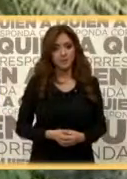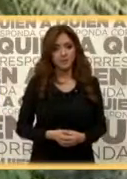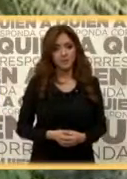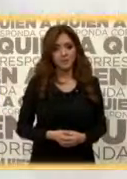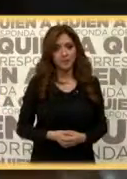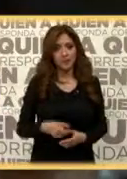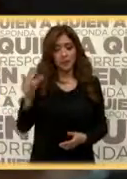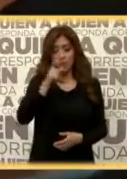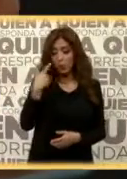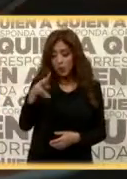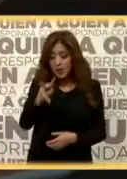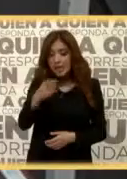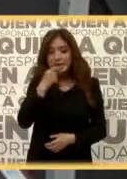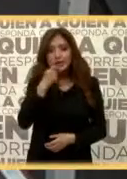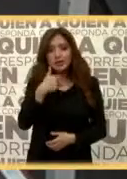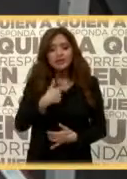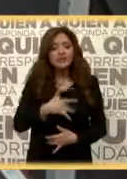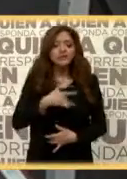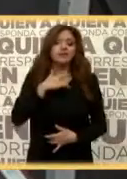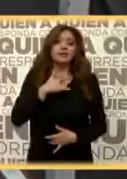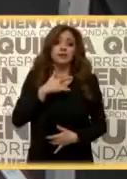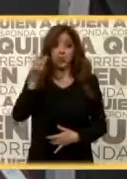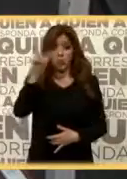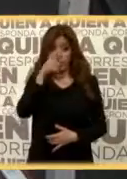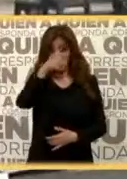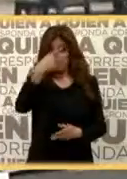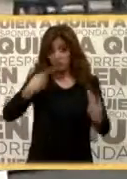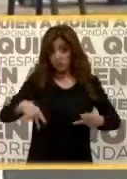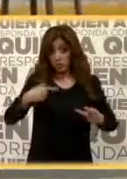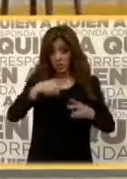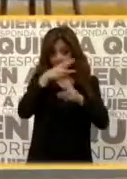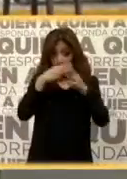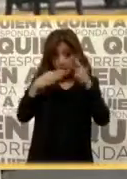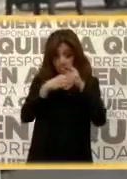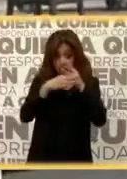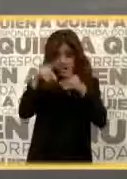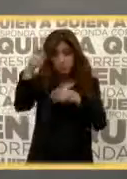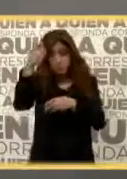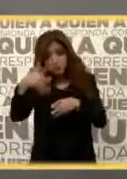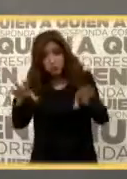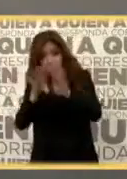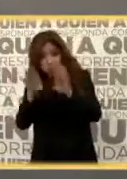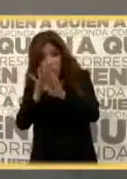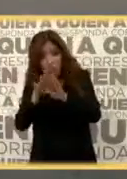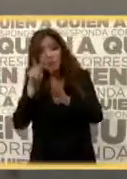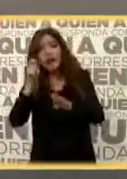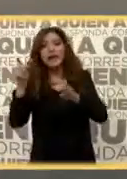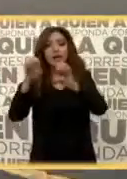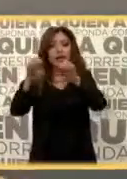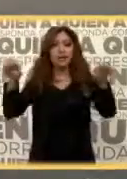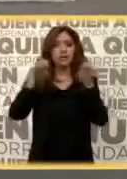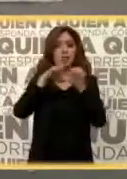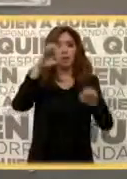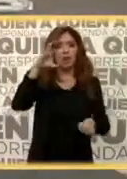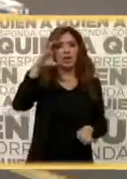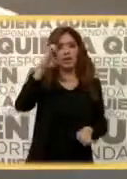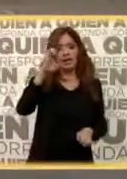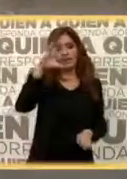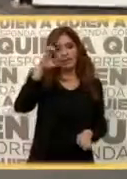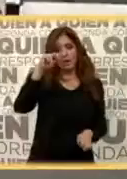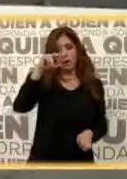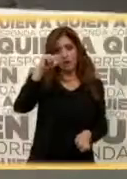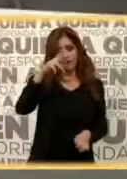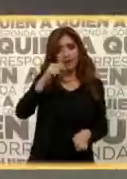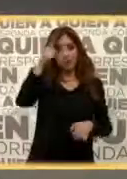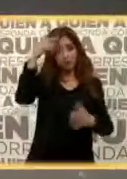no hay cómo decir que no, ¿no? A la hora de escoger los materiales, siempre se trata de economizar. Es por eso que el equipo de escenografía hace maravillas con